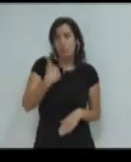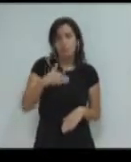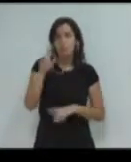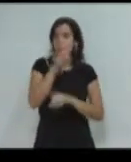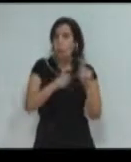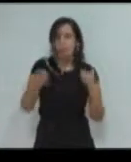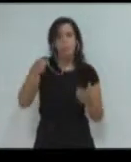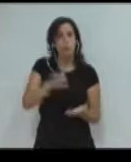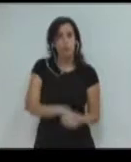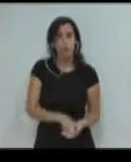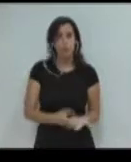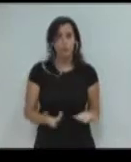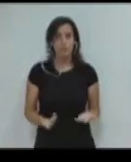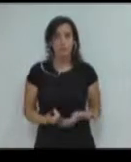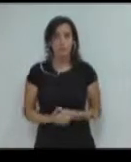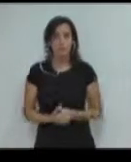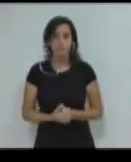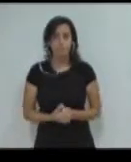vez.